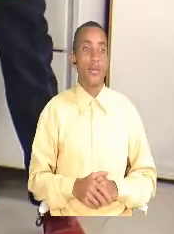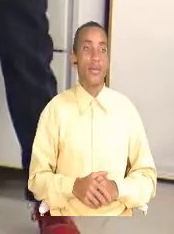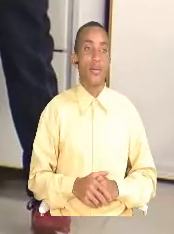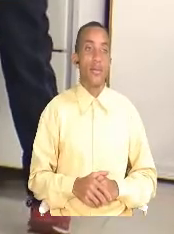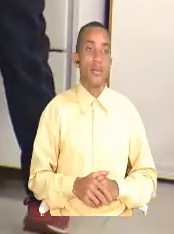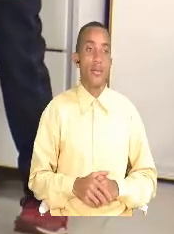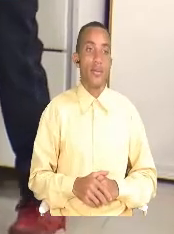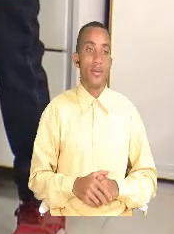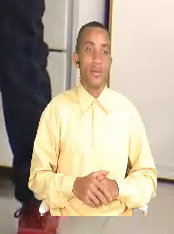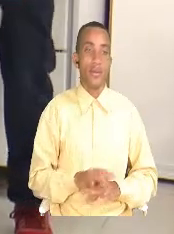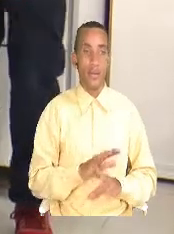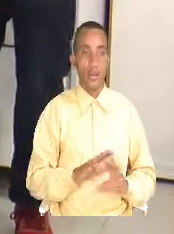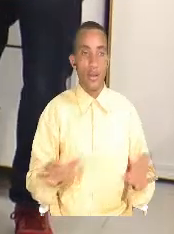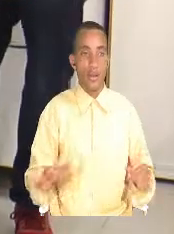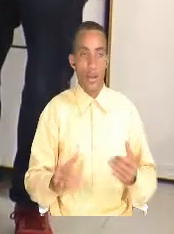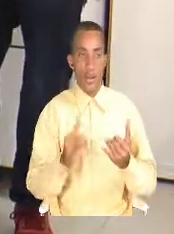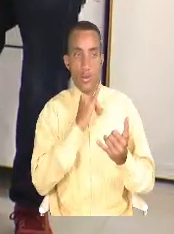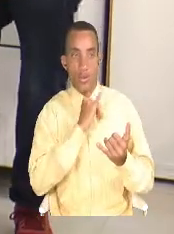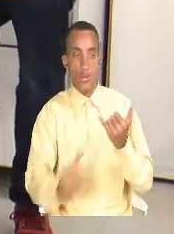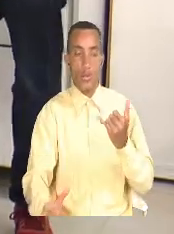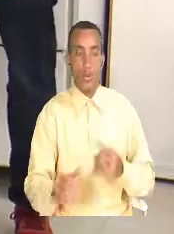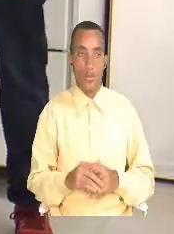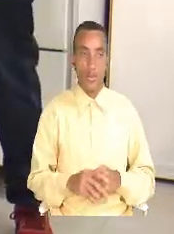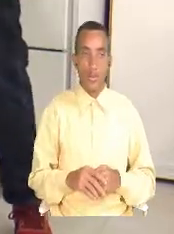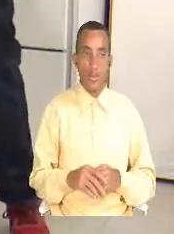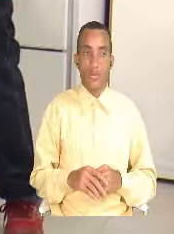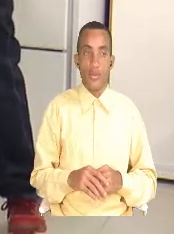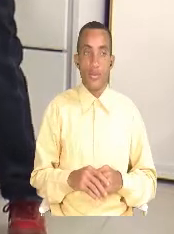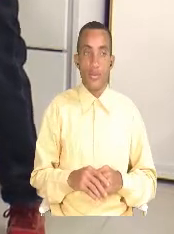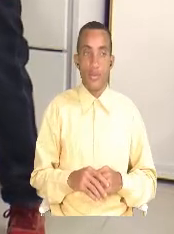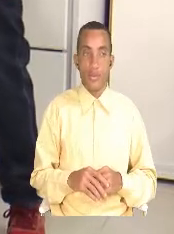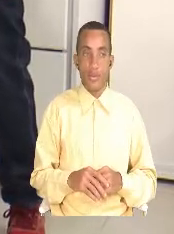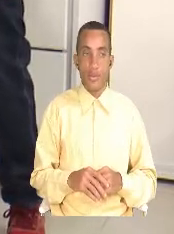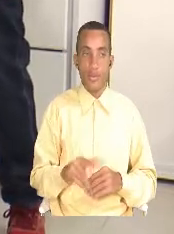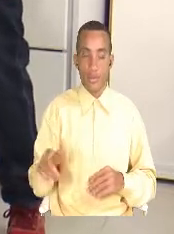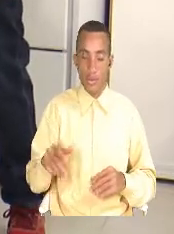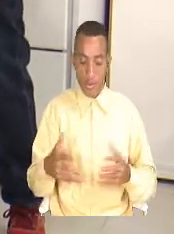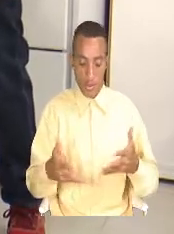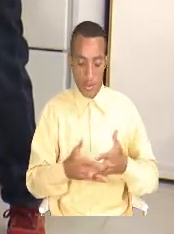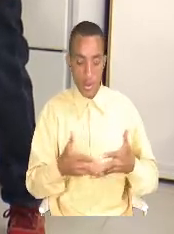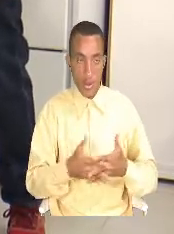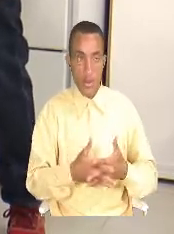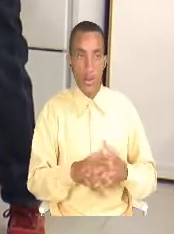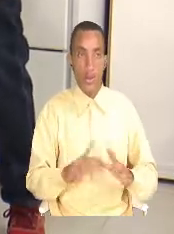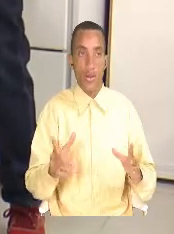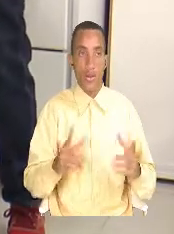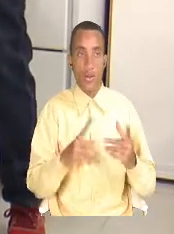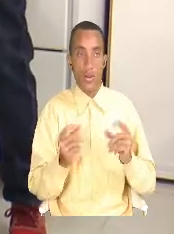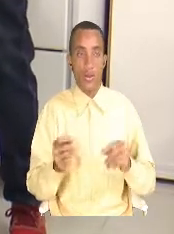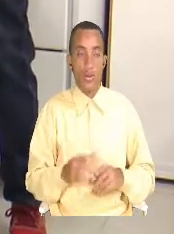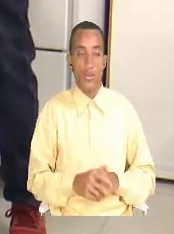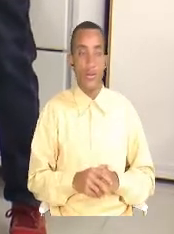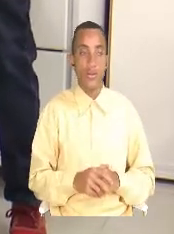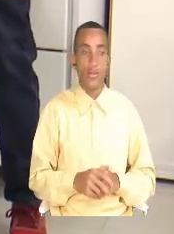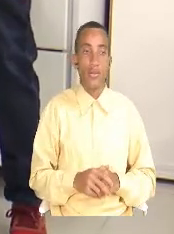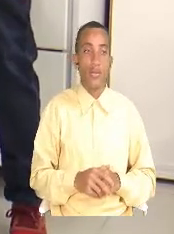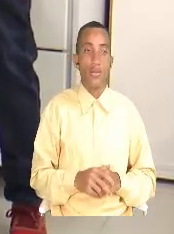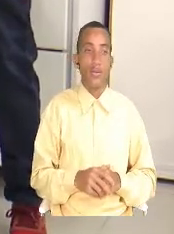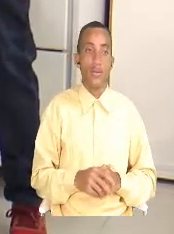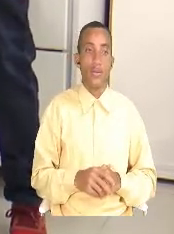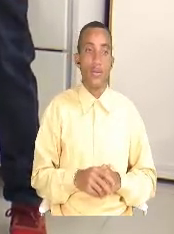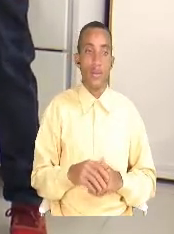Este sería el ingrediente final para la preparación del arroz. Y obviamente pues adicionar el